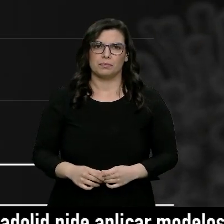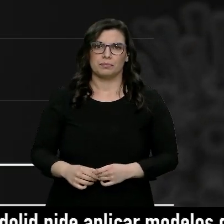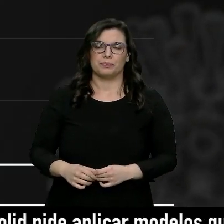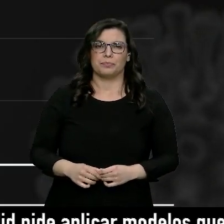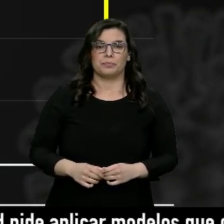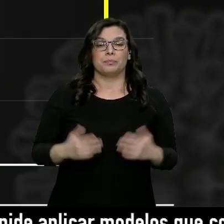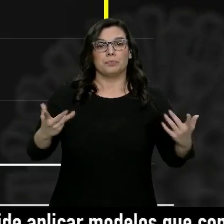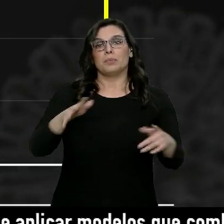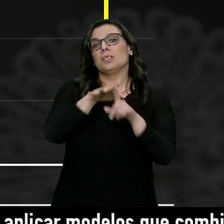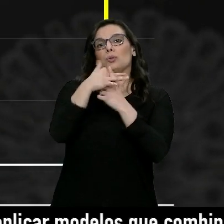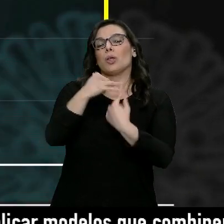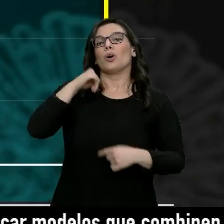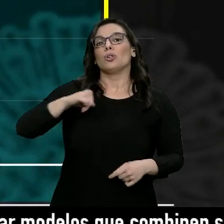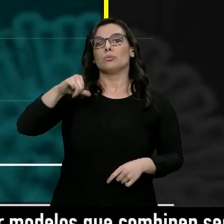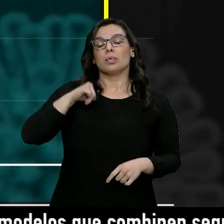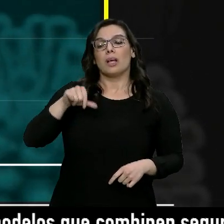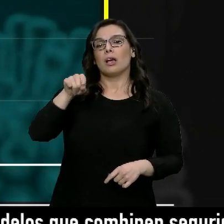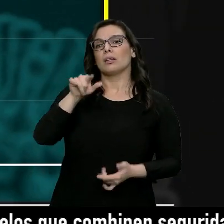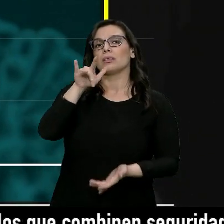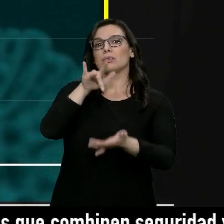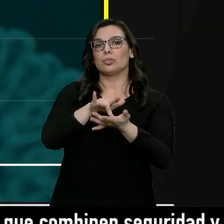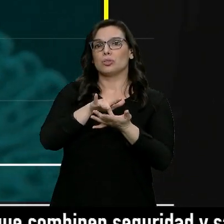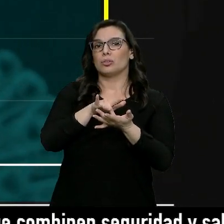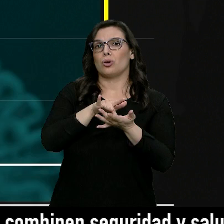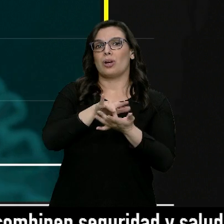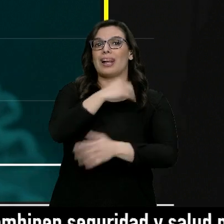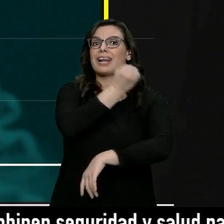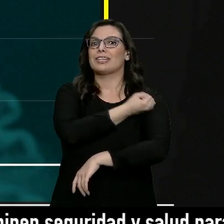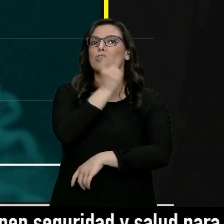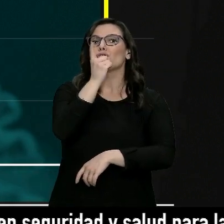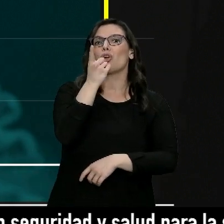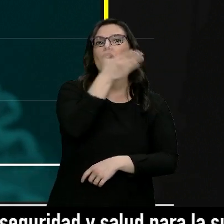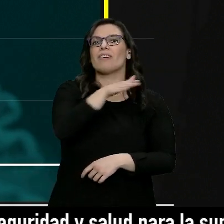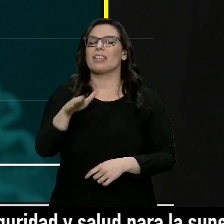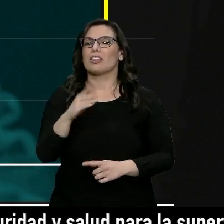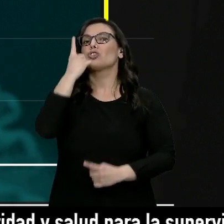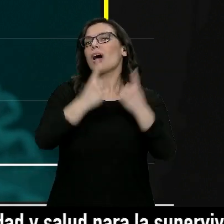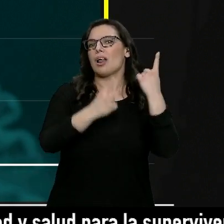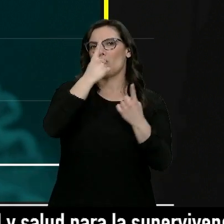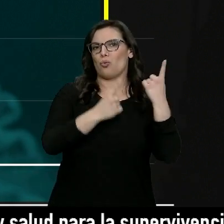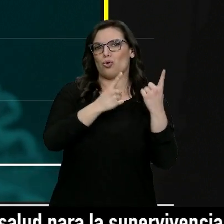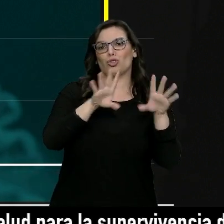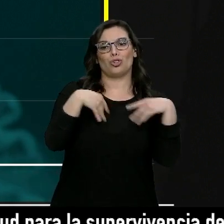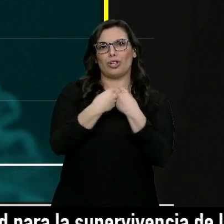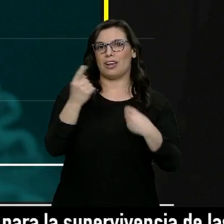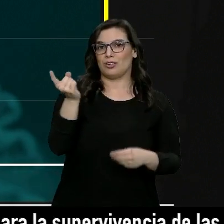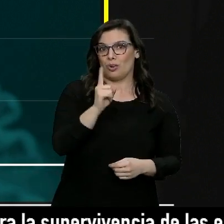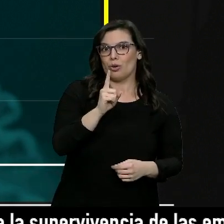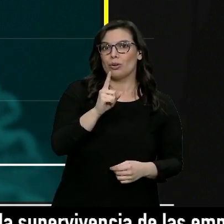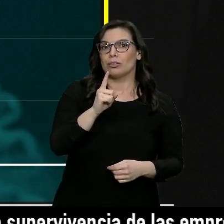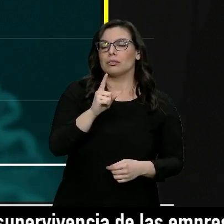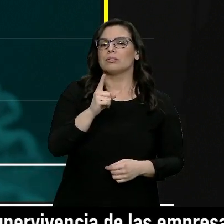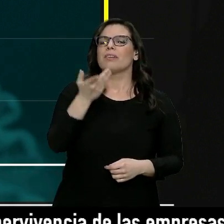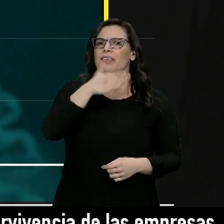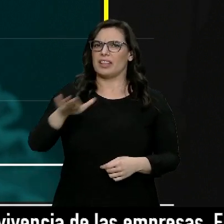Esa es la situación en los hospitales, donde se registran solo una parte de los fallecidos diarios por la pandemia. El número de muertos no deja